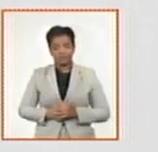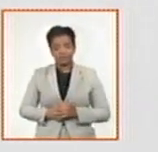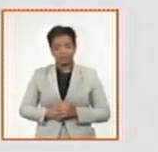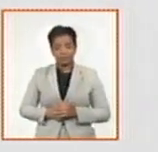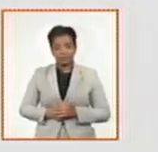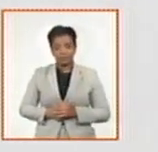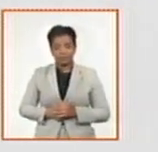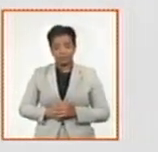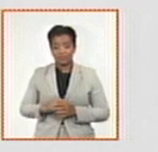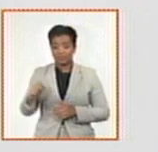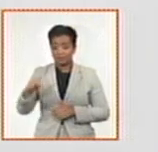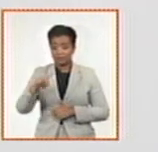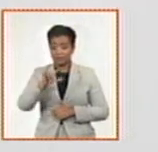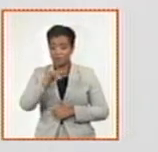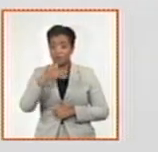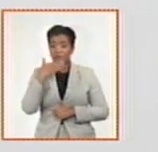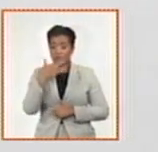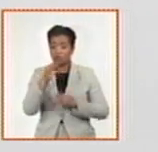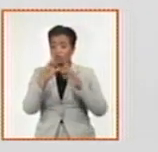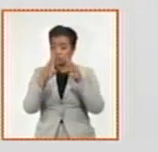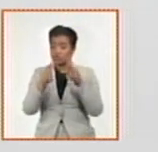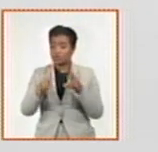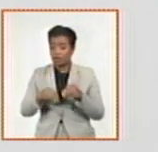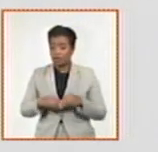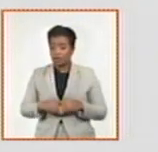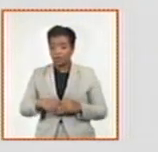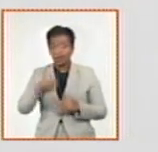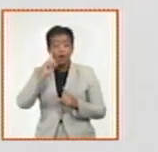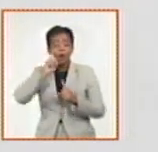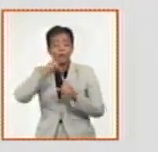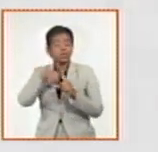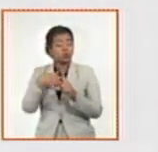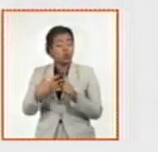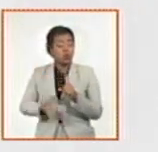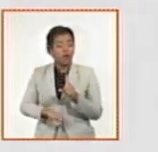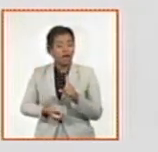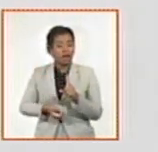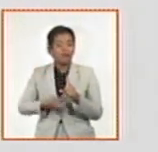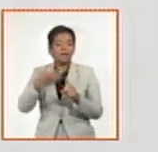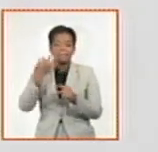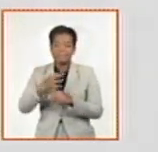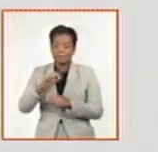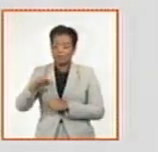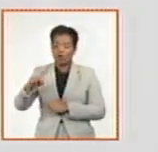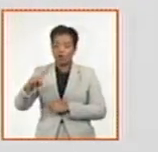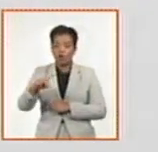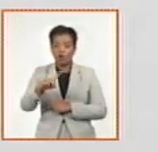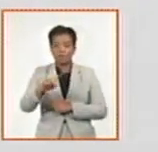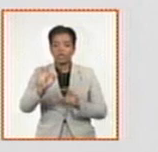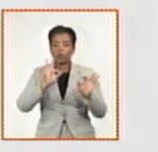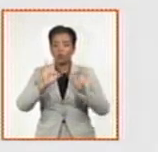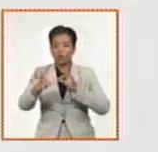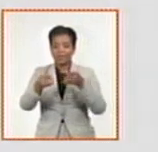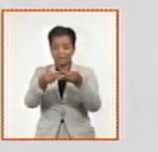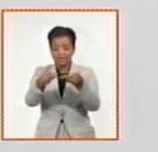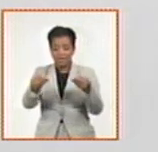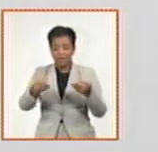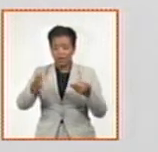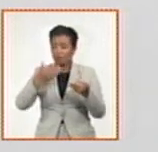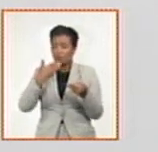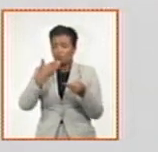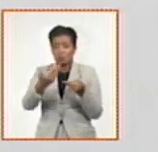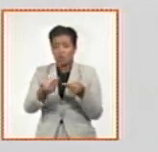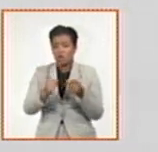la lombricultura nos ha dado muy buenos resultados. La lombricultura, el objetivo fundamental es obtener humos de lombriz, que es uno de los mejores abonos que existe, principalmente